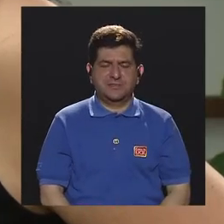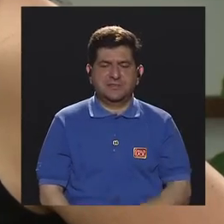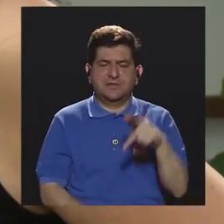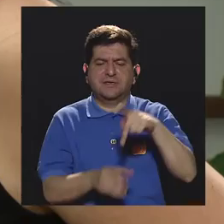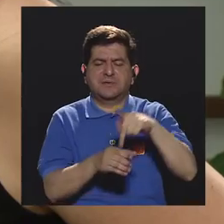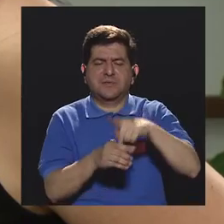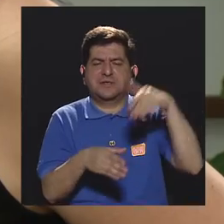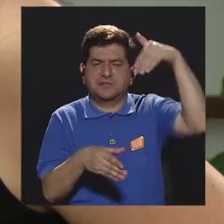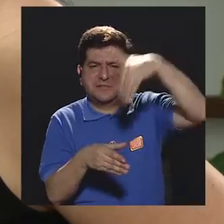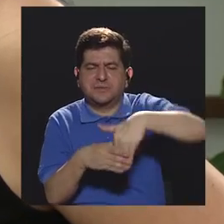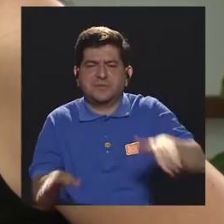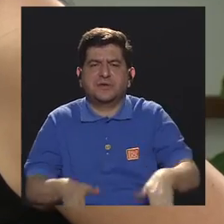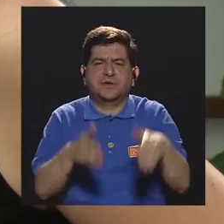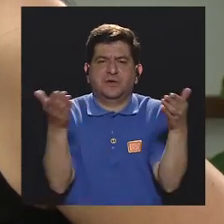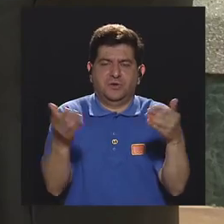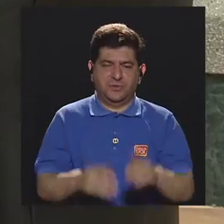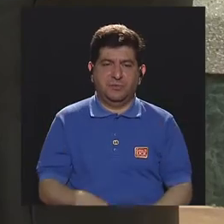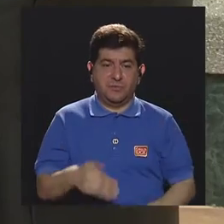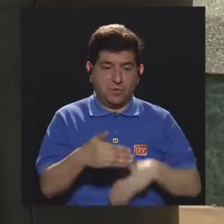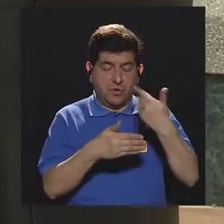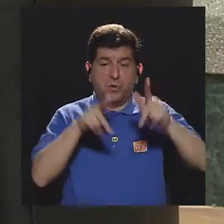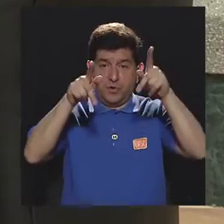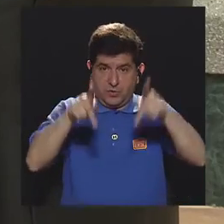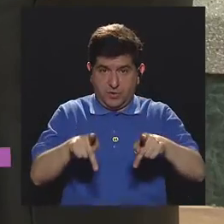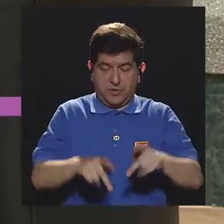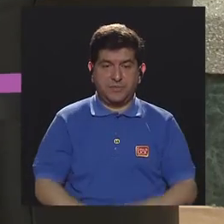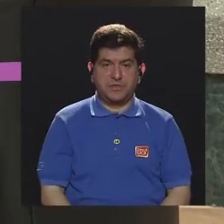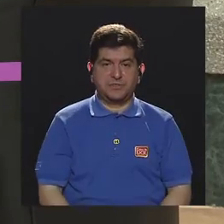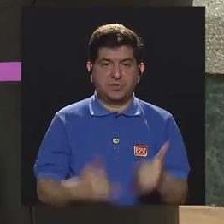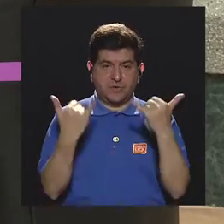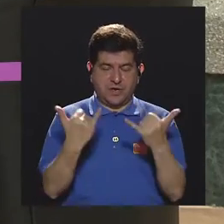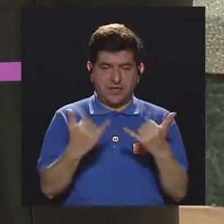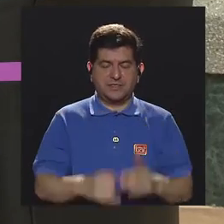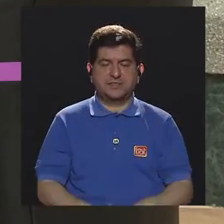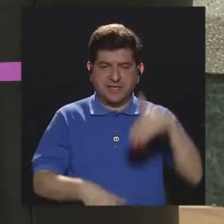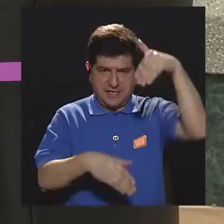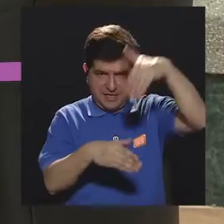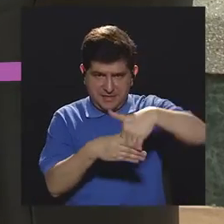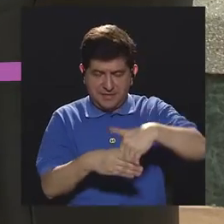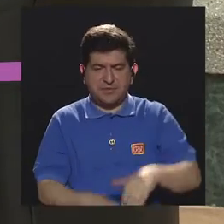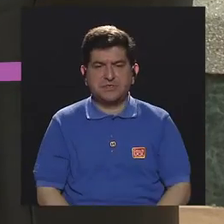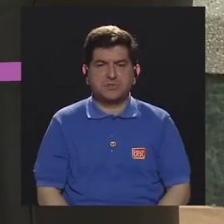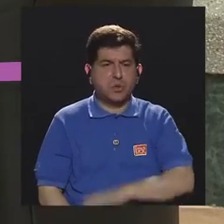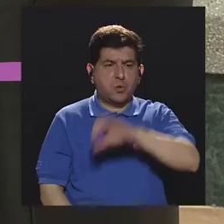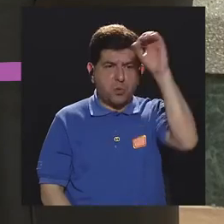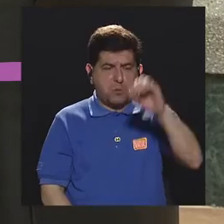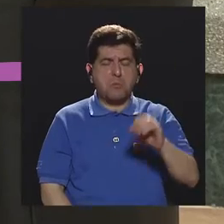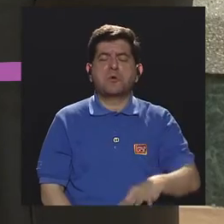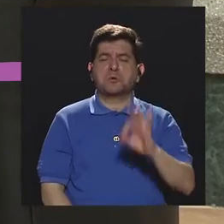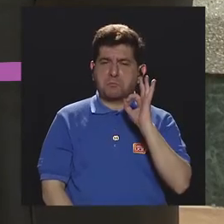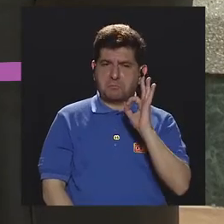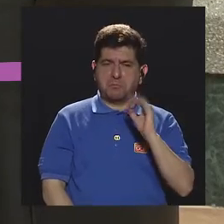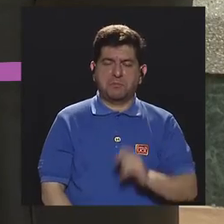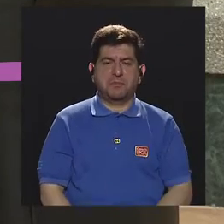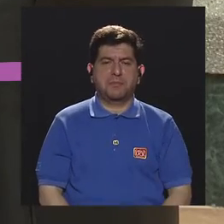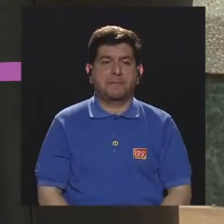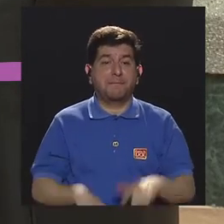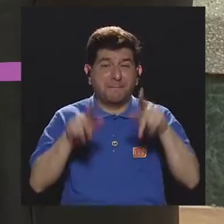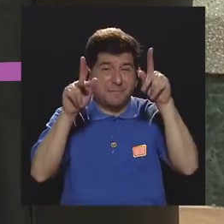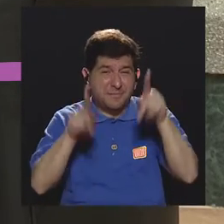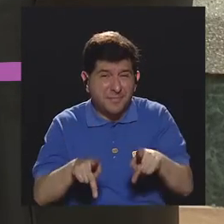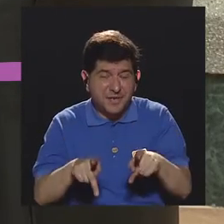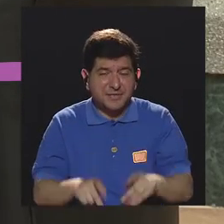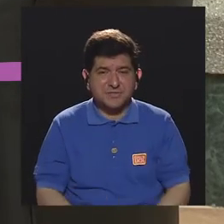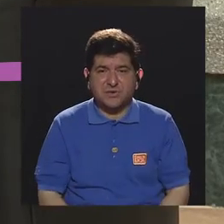cómo intervenir. Luego la persona, cuando se interviene, tiene altas posibilidades. Aquello de